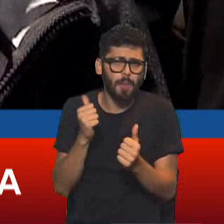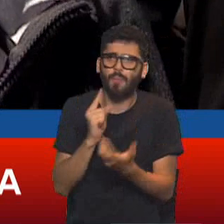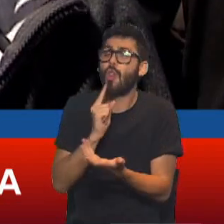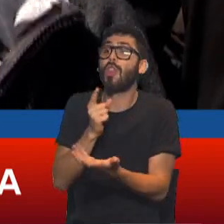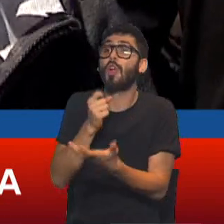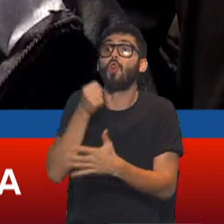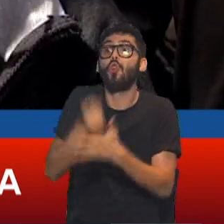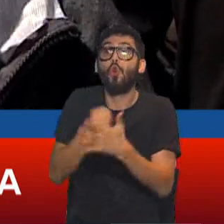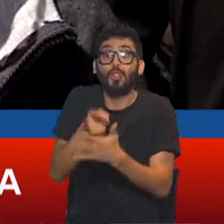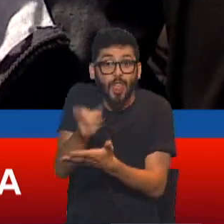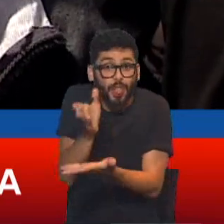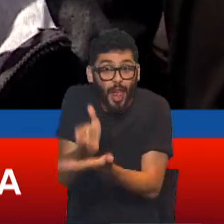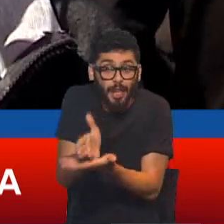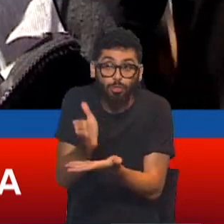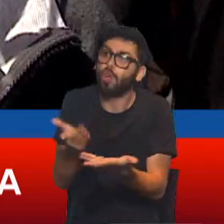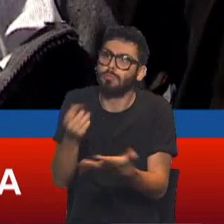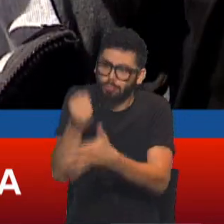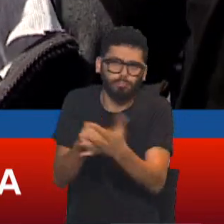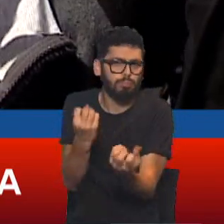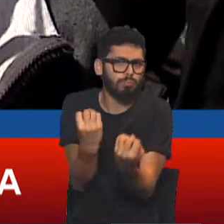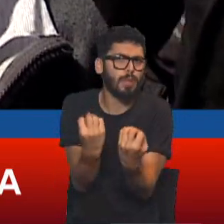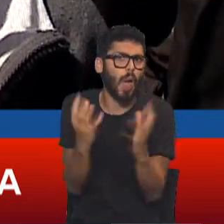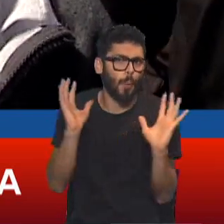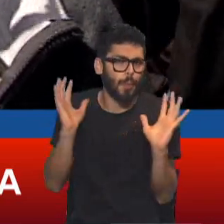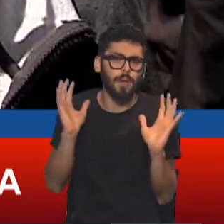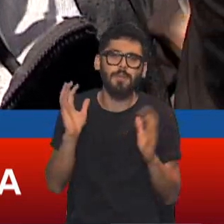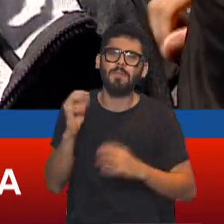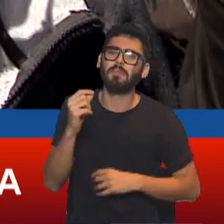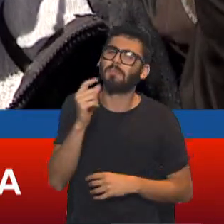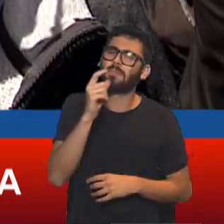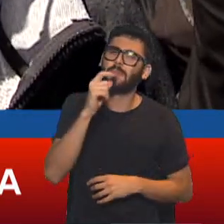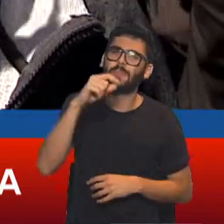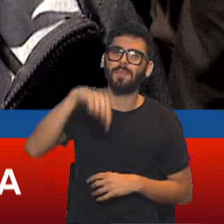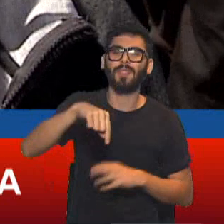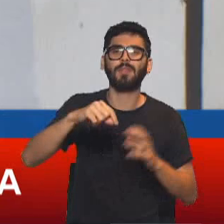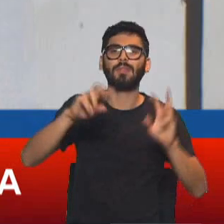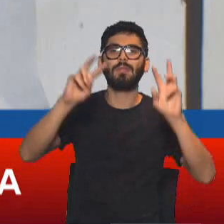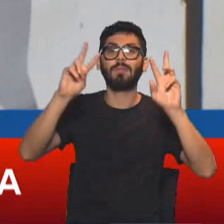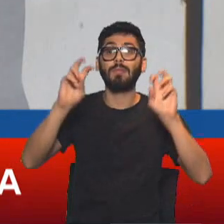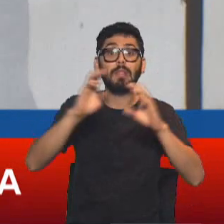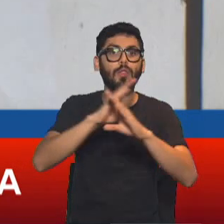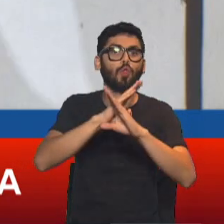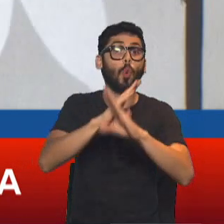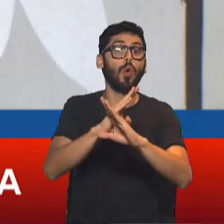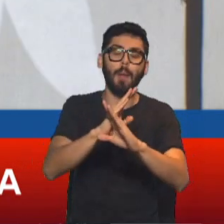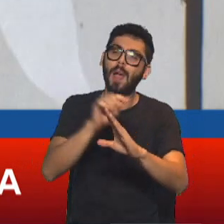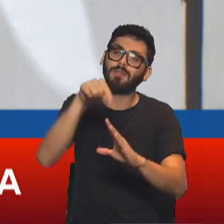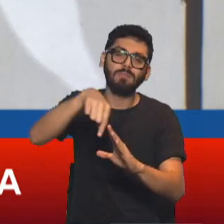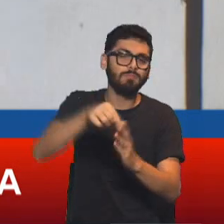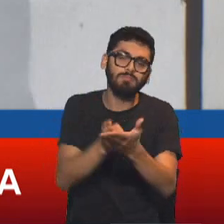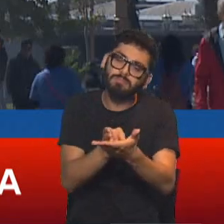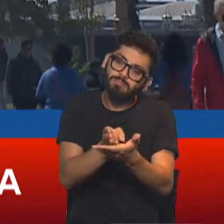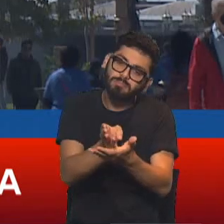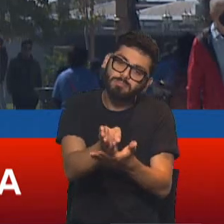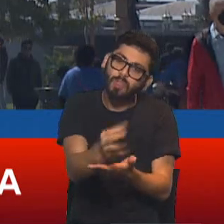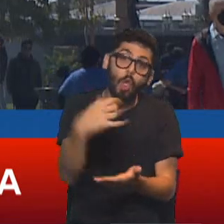que alguien tenga que luchar, creo que la consigna del nunca más tiene que hoy prevalecer más que